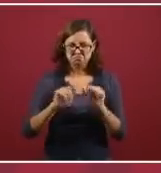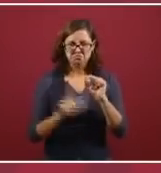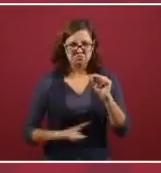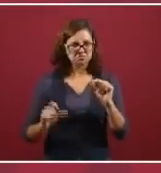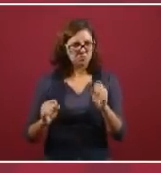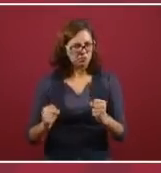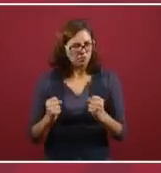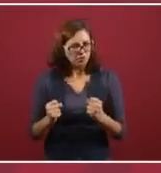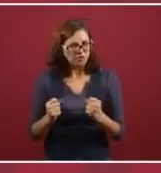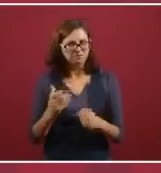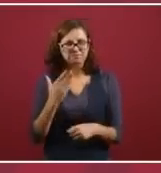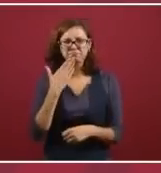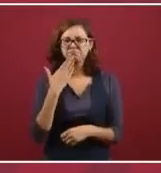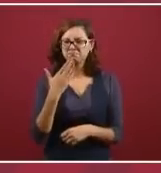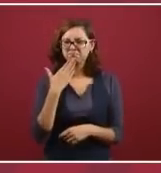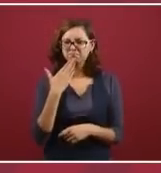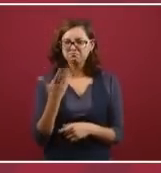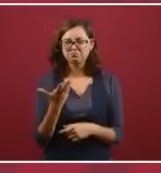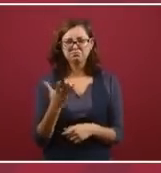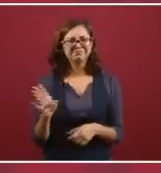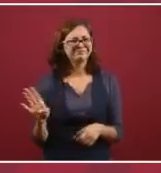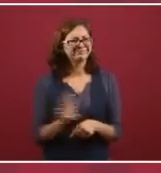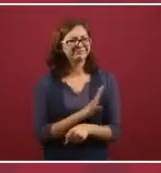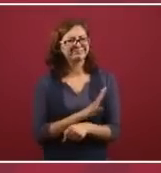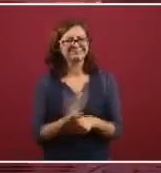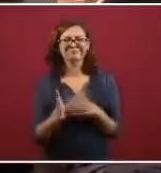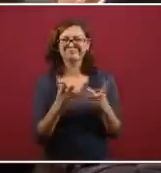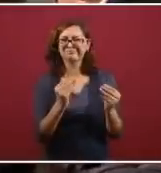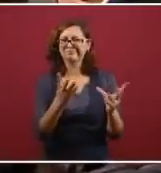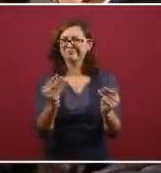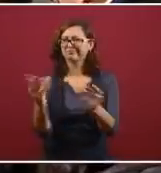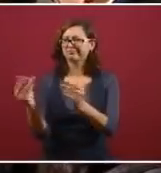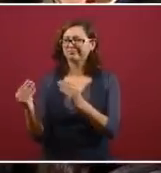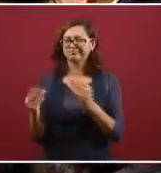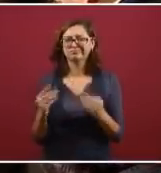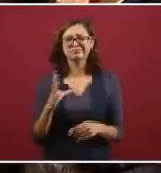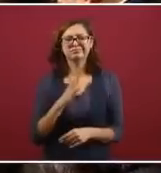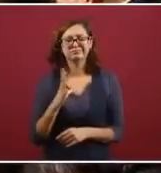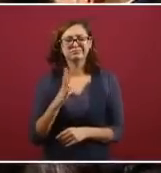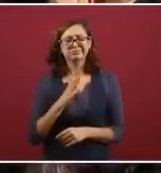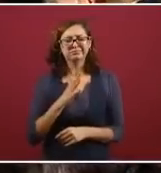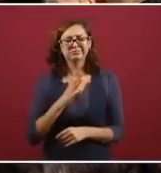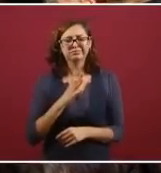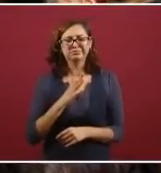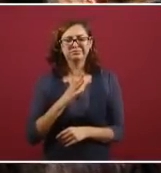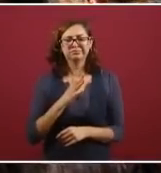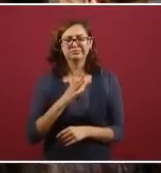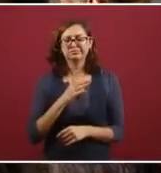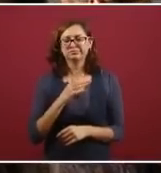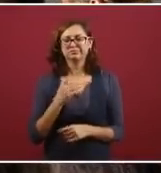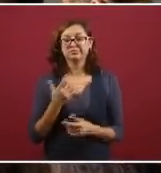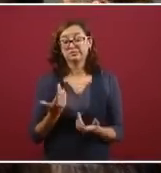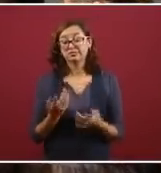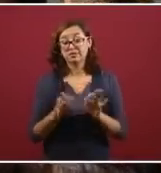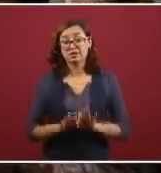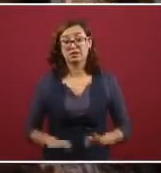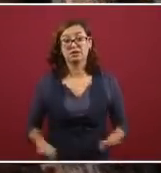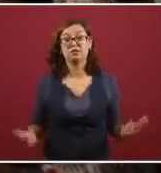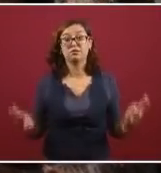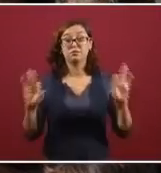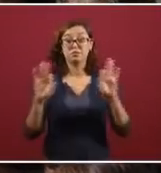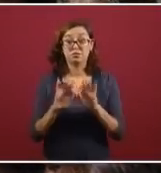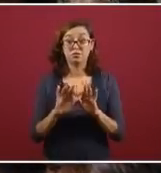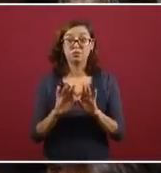tenemos ventajas. Ya mencioné que es muy importante tener control